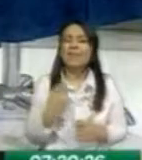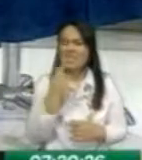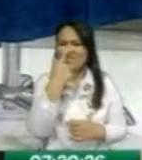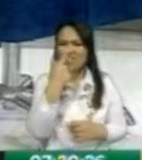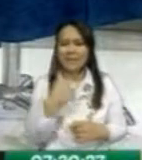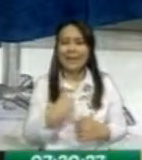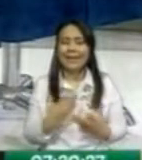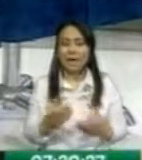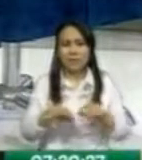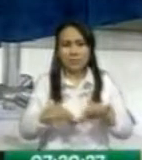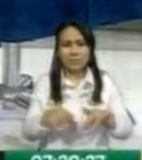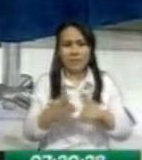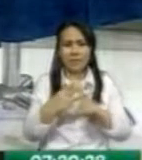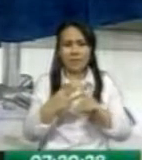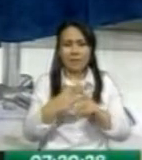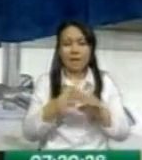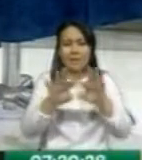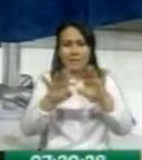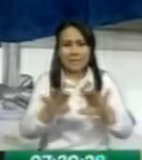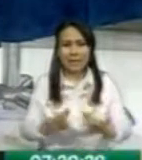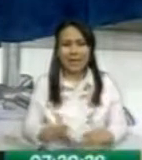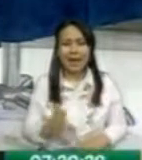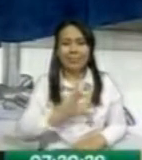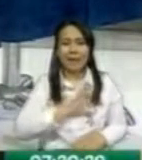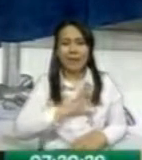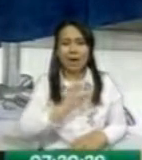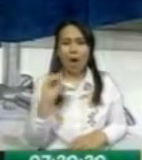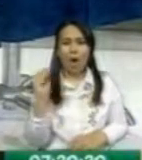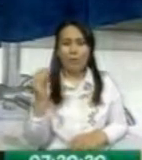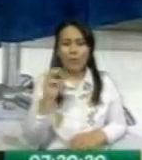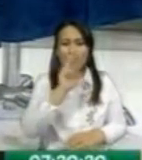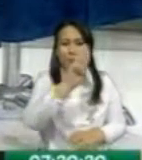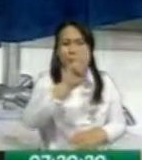interesados? Meterse a la página web de la Secretaría Técnica de Juventudes, a